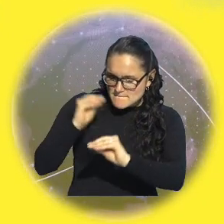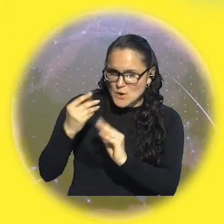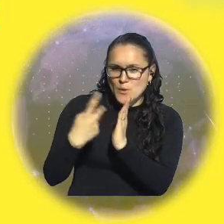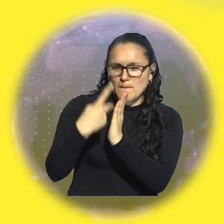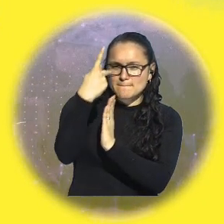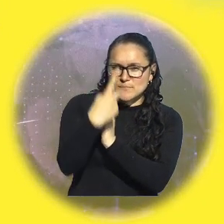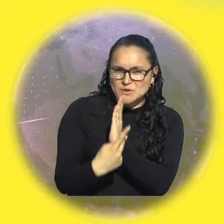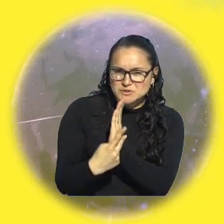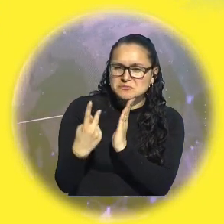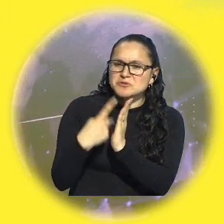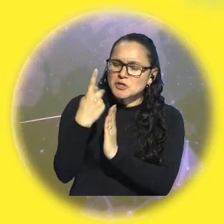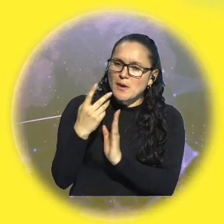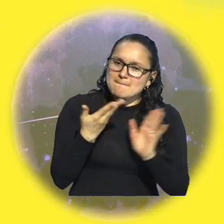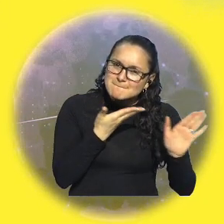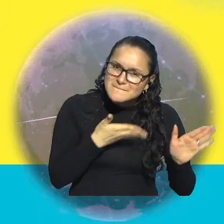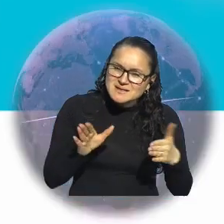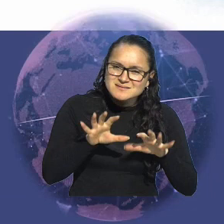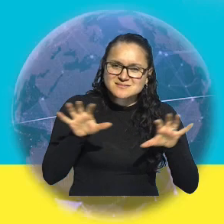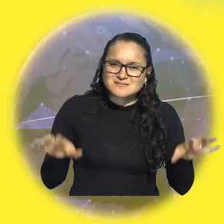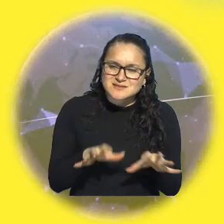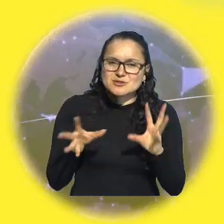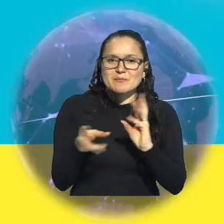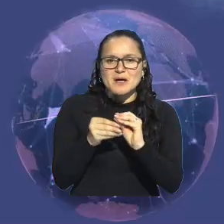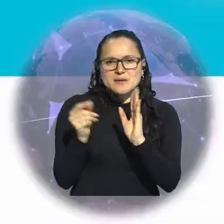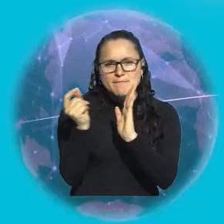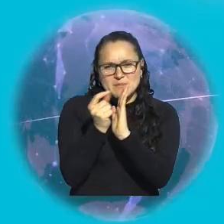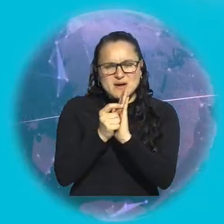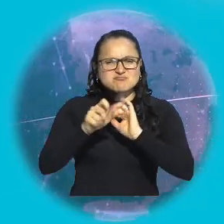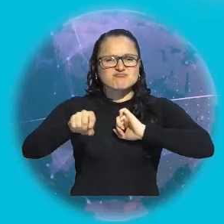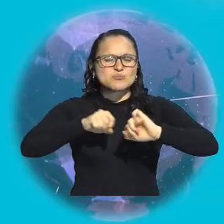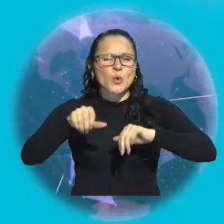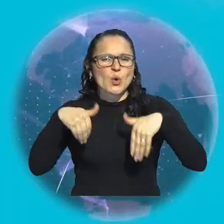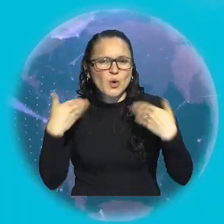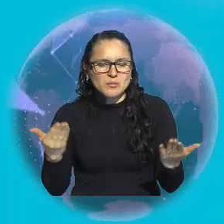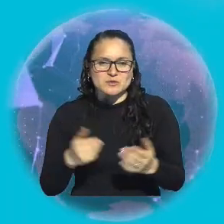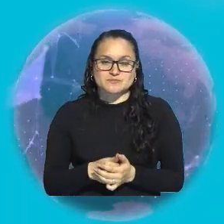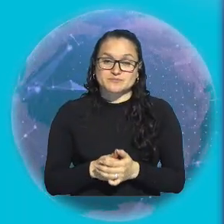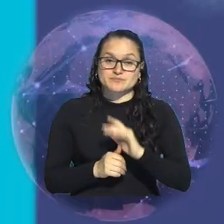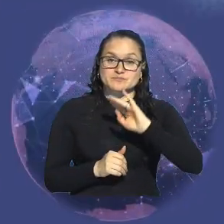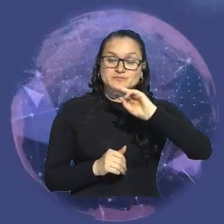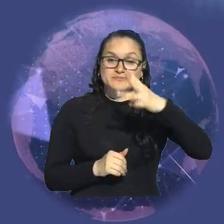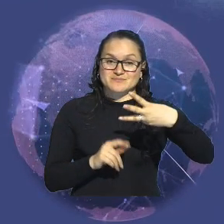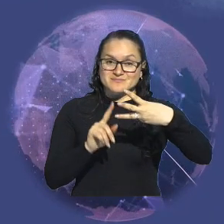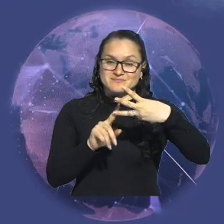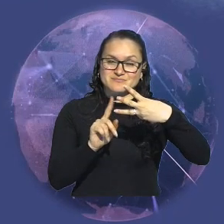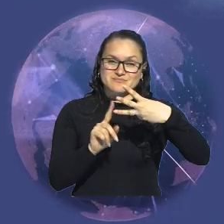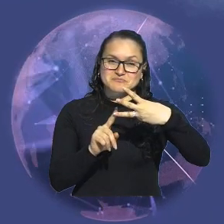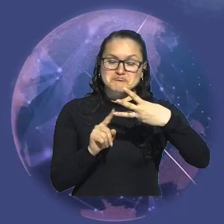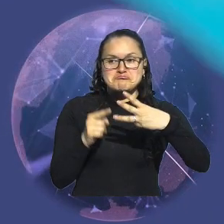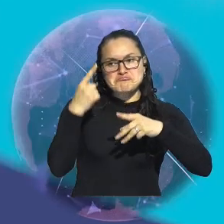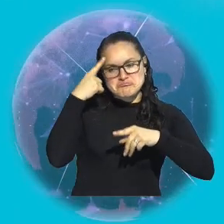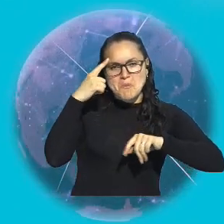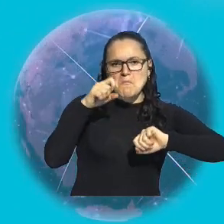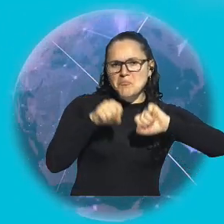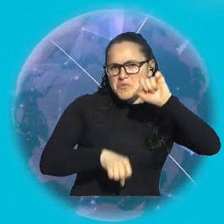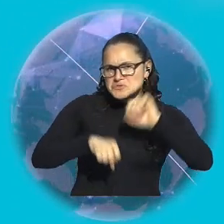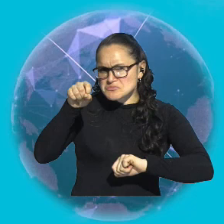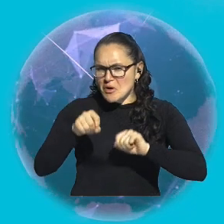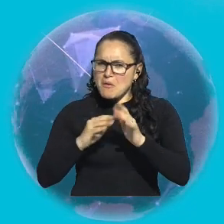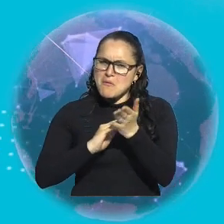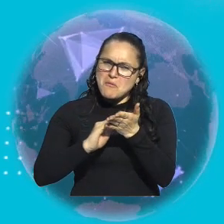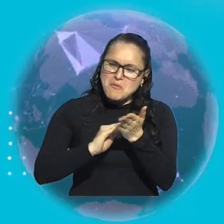plan de acción e indicadores de gestión tercero definir las posibles alternativos regulatorias